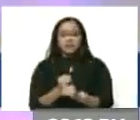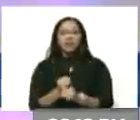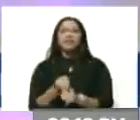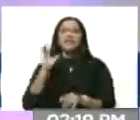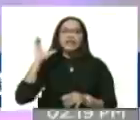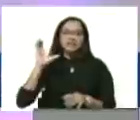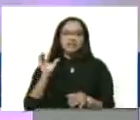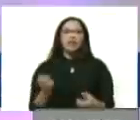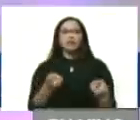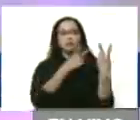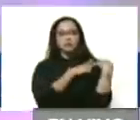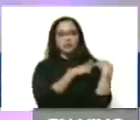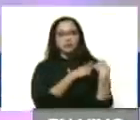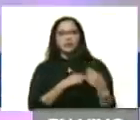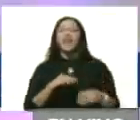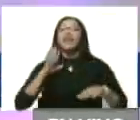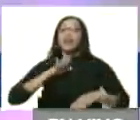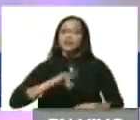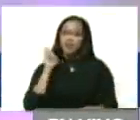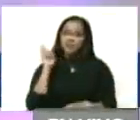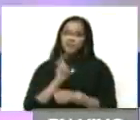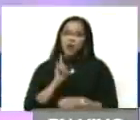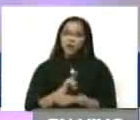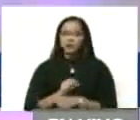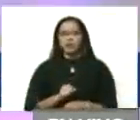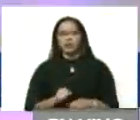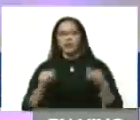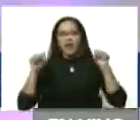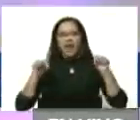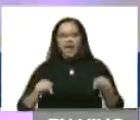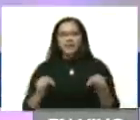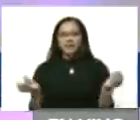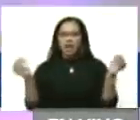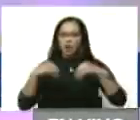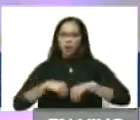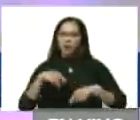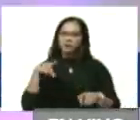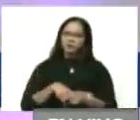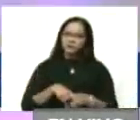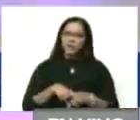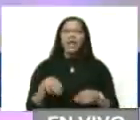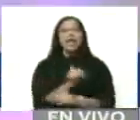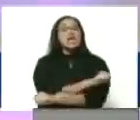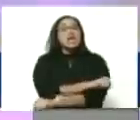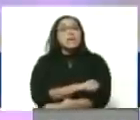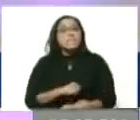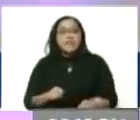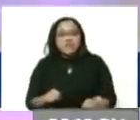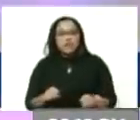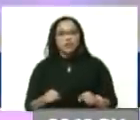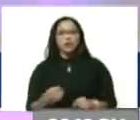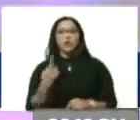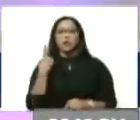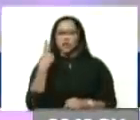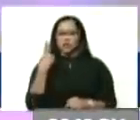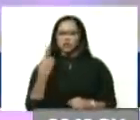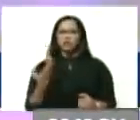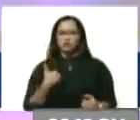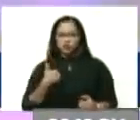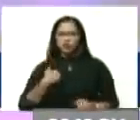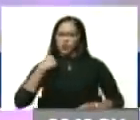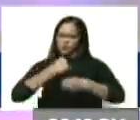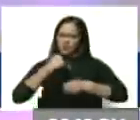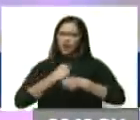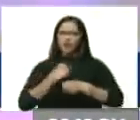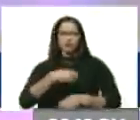anfitrión. Están violentando este acuerdo, impidiendo que una alta autoridad como la